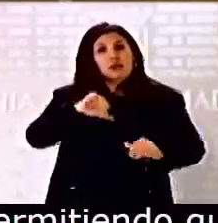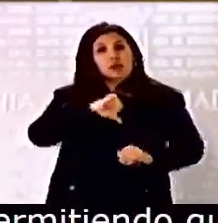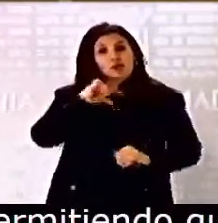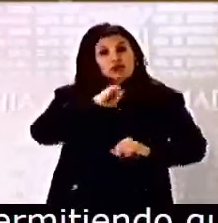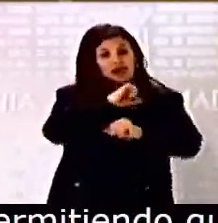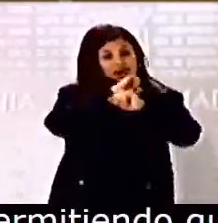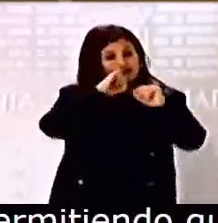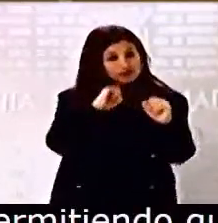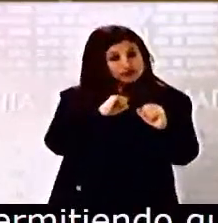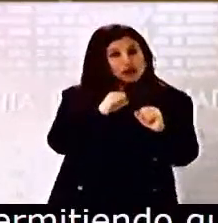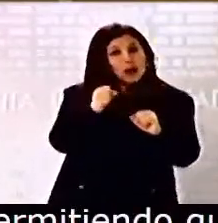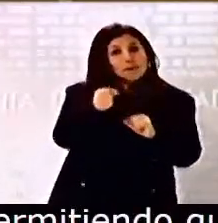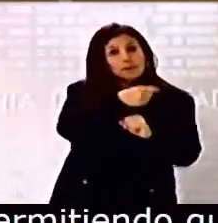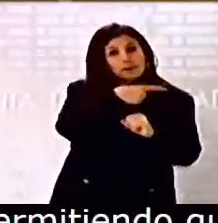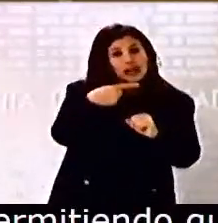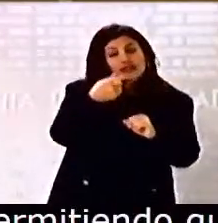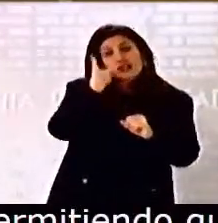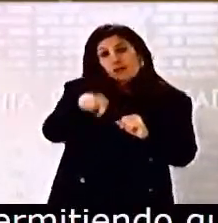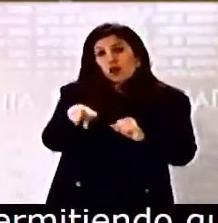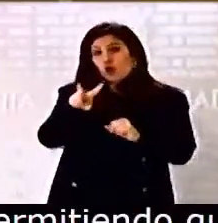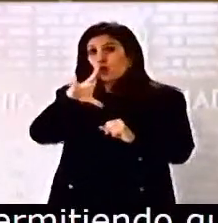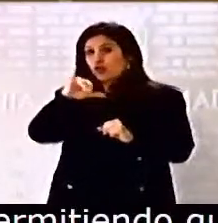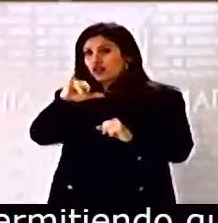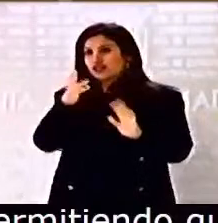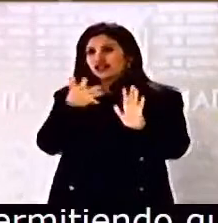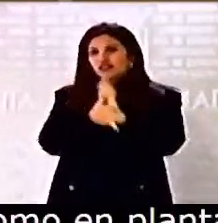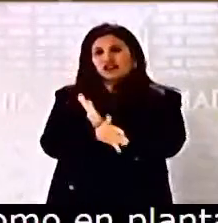planta, sean las más bajas de todo el país.